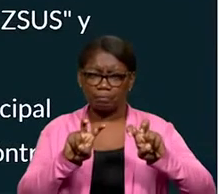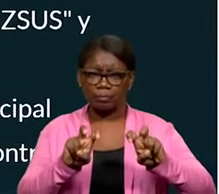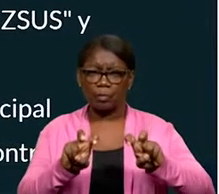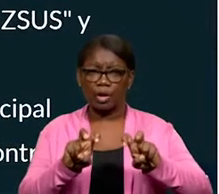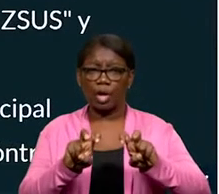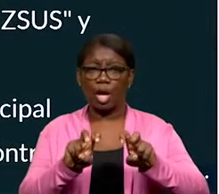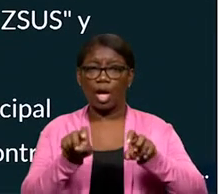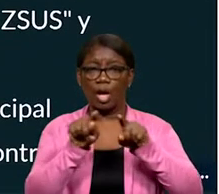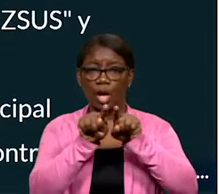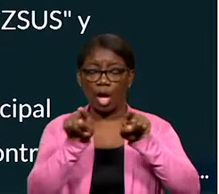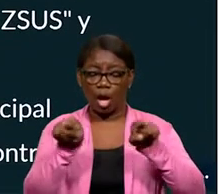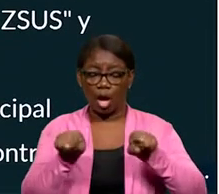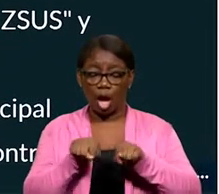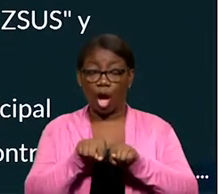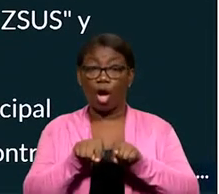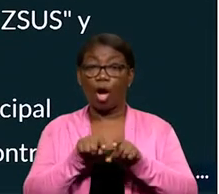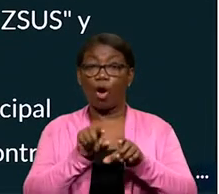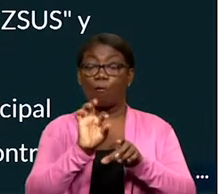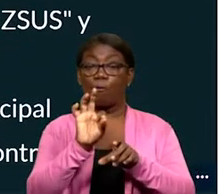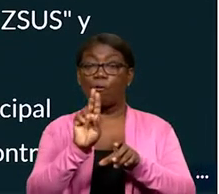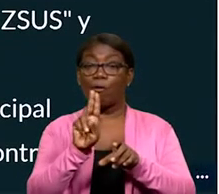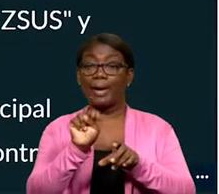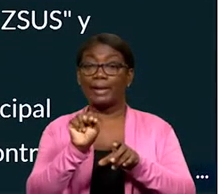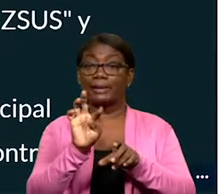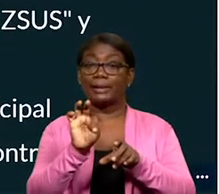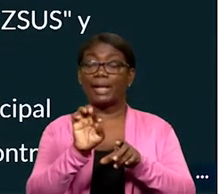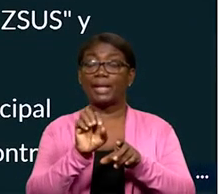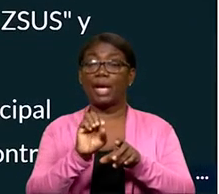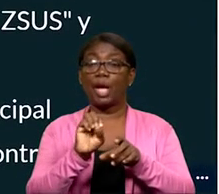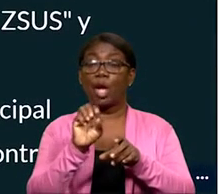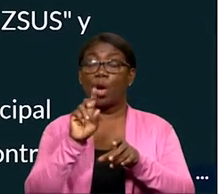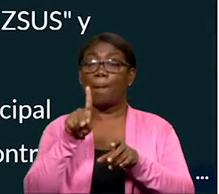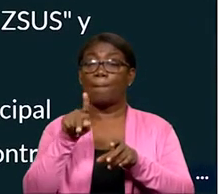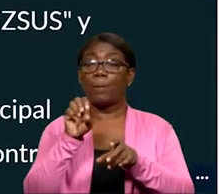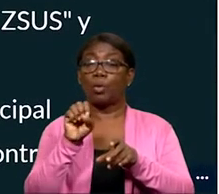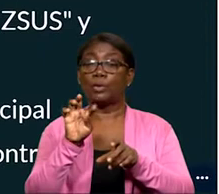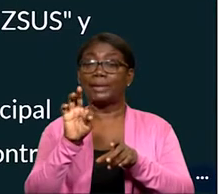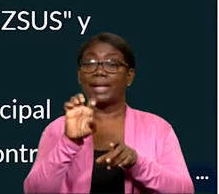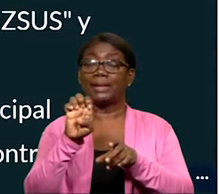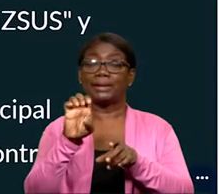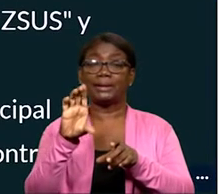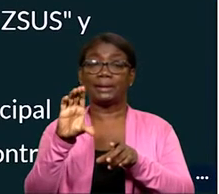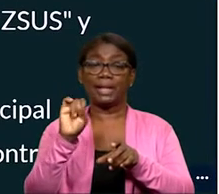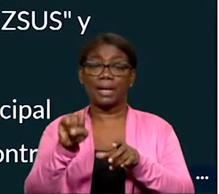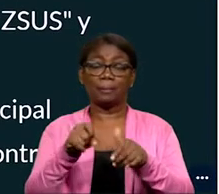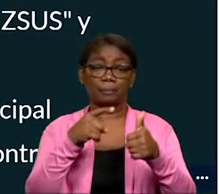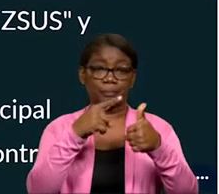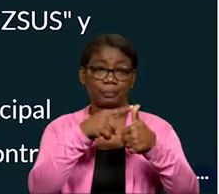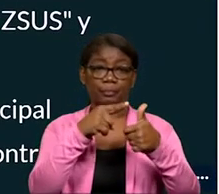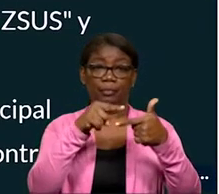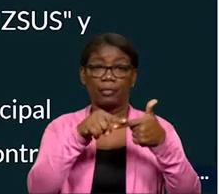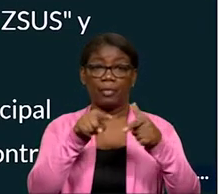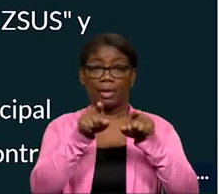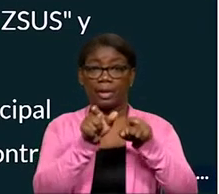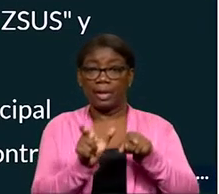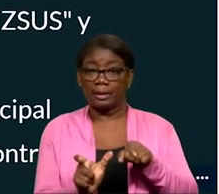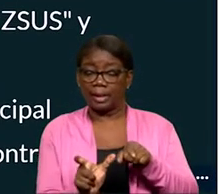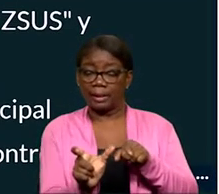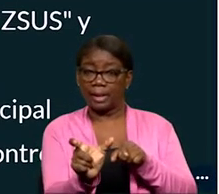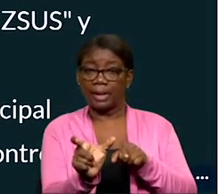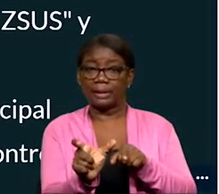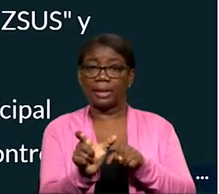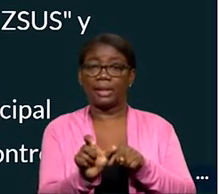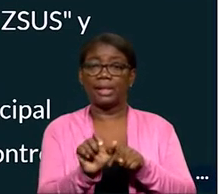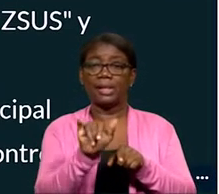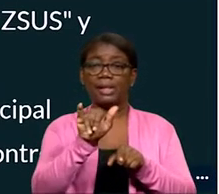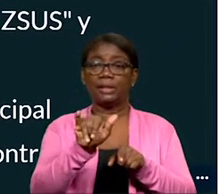potencia. La tarjeta de potencia. También vamos a ver su análisis y funcionamiento, la JICSUS y la